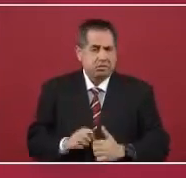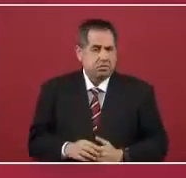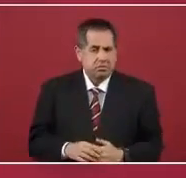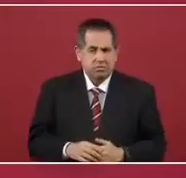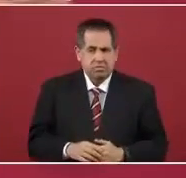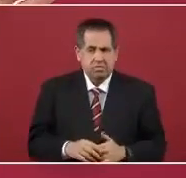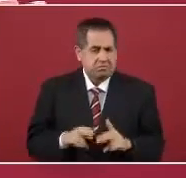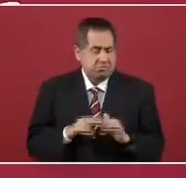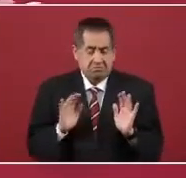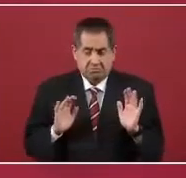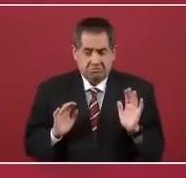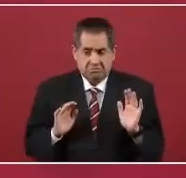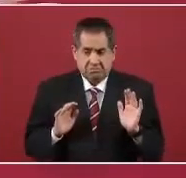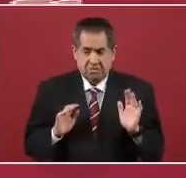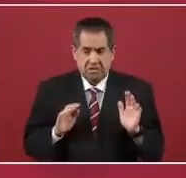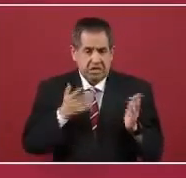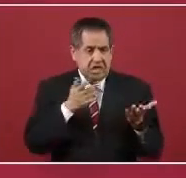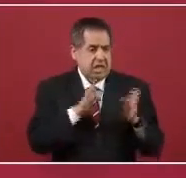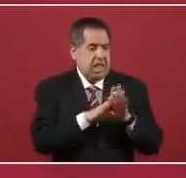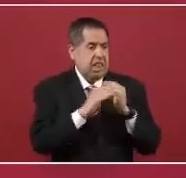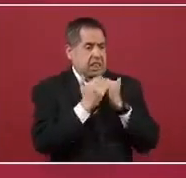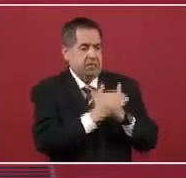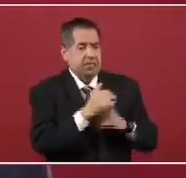y a nadie se le va a limitar